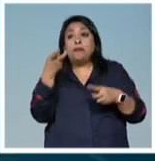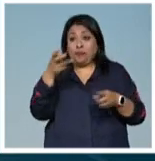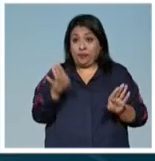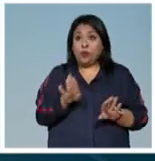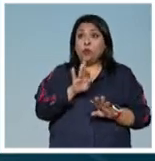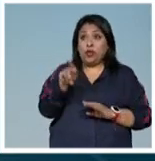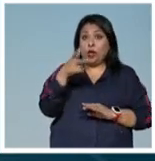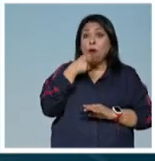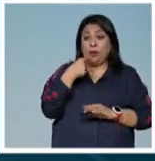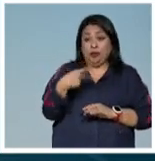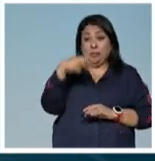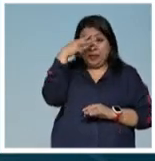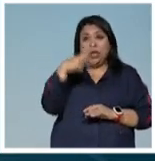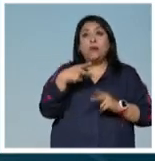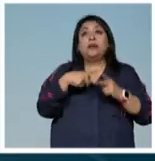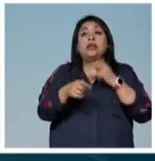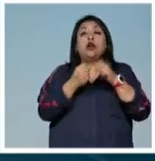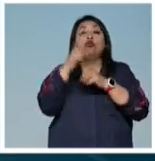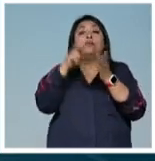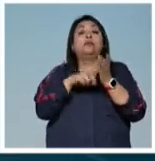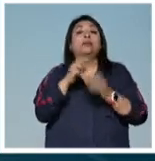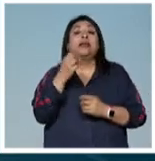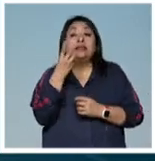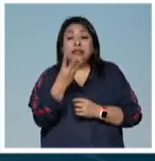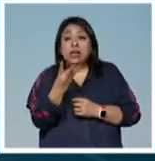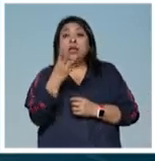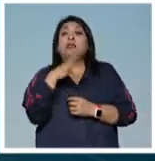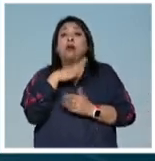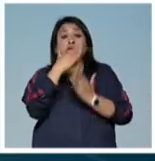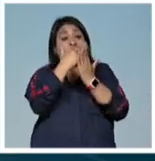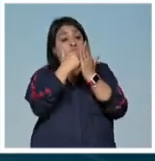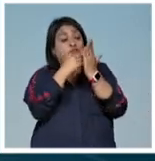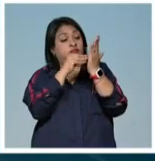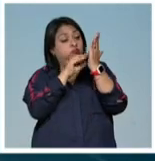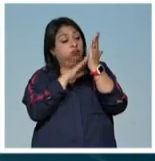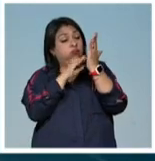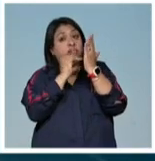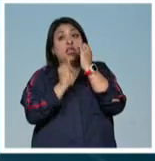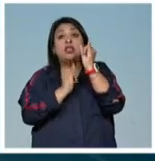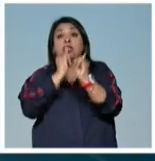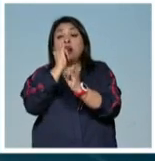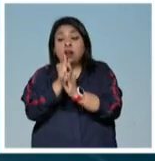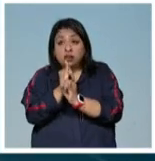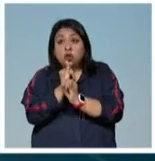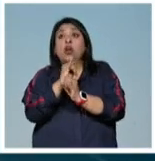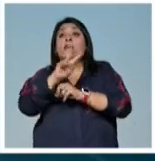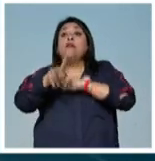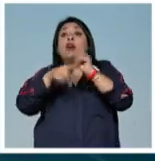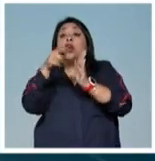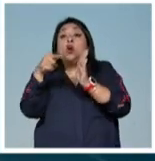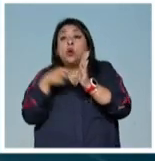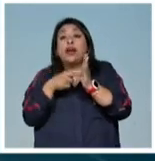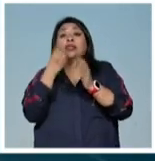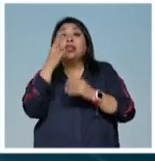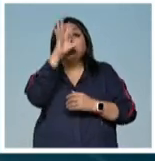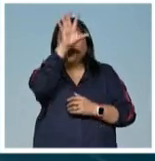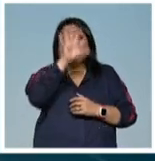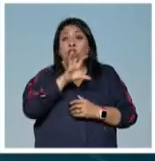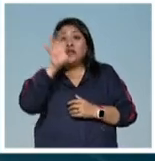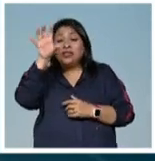permitido al músico mexicano iniciar el año 2023 con una agenda artística internacional en la que pisará escenarios de tres